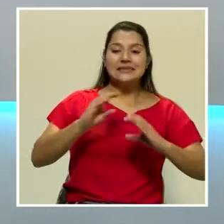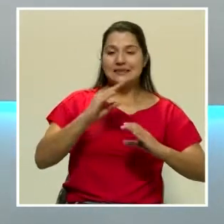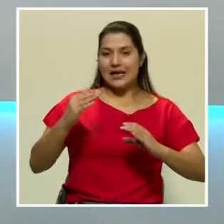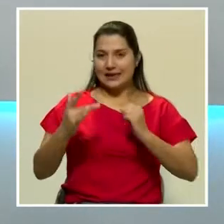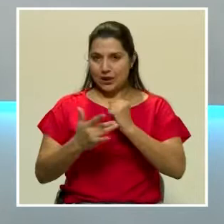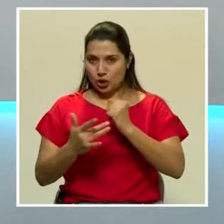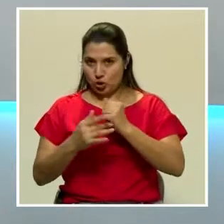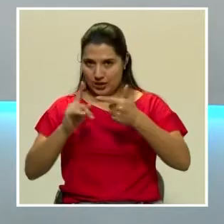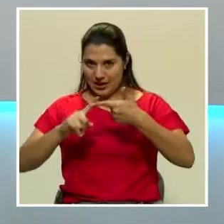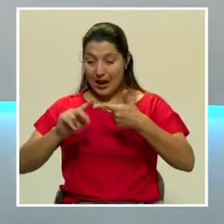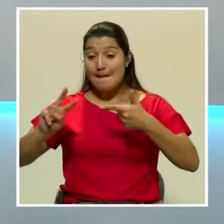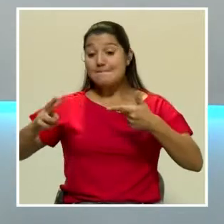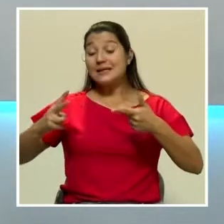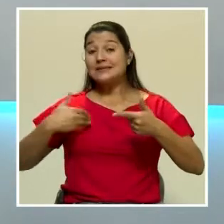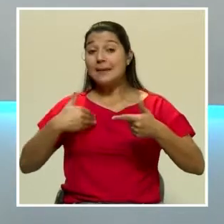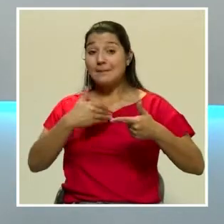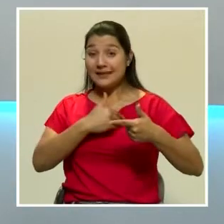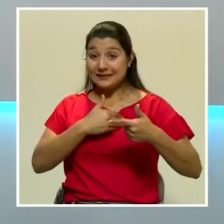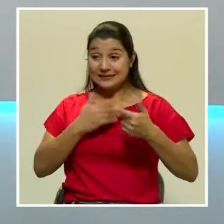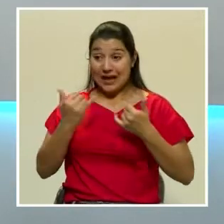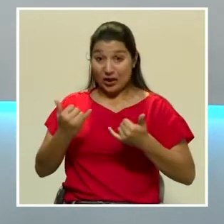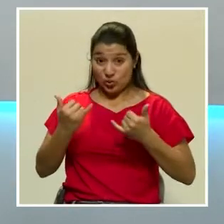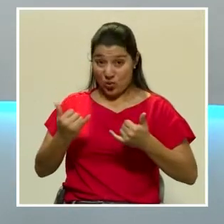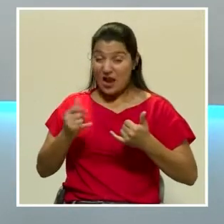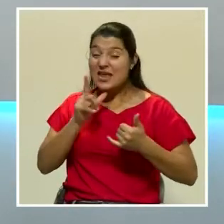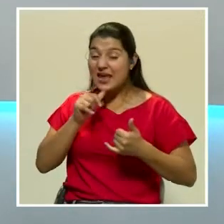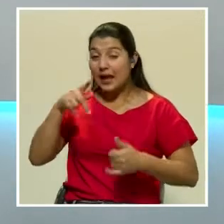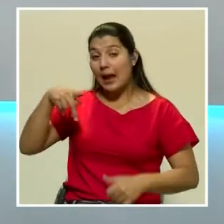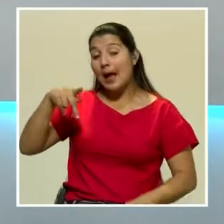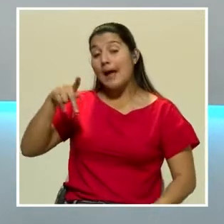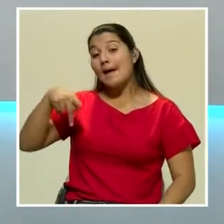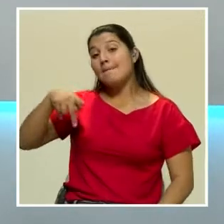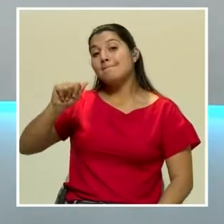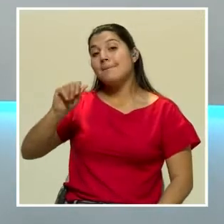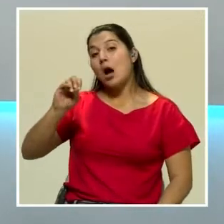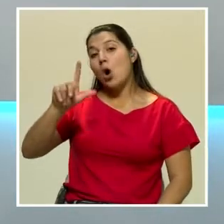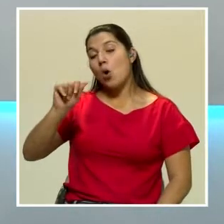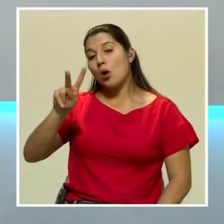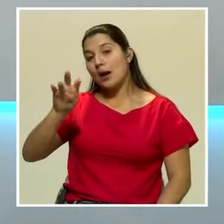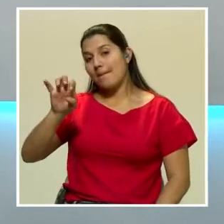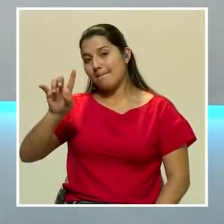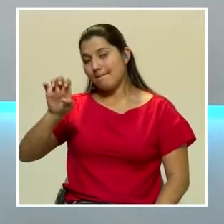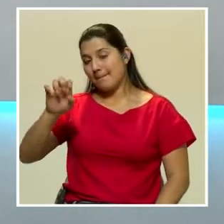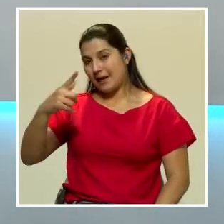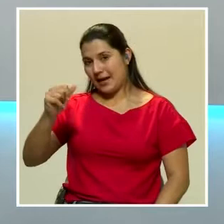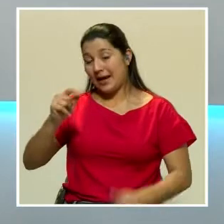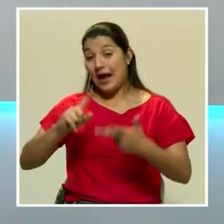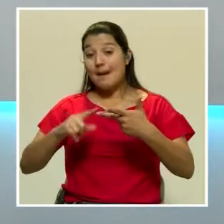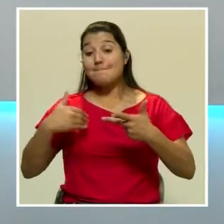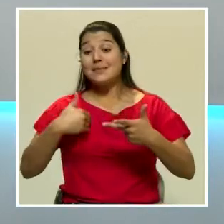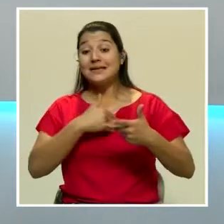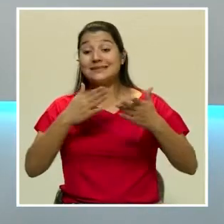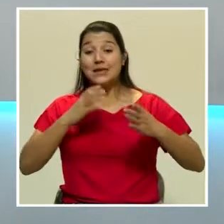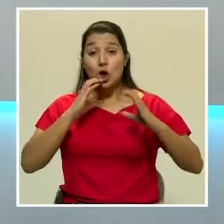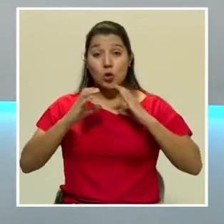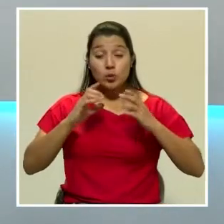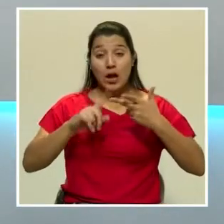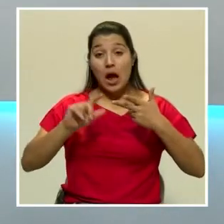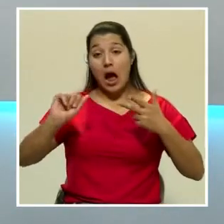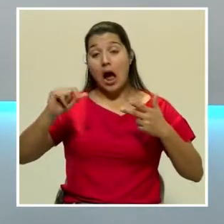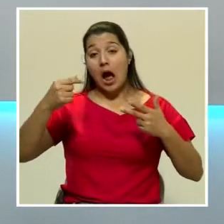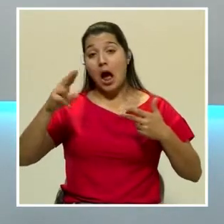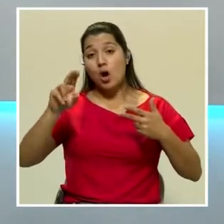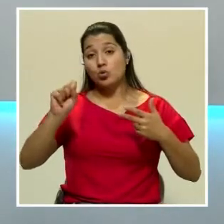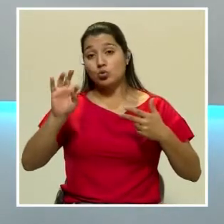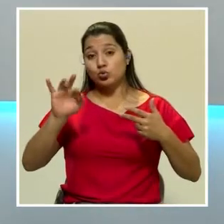de esta misma cartera, Paola Vega, y el cargo de Ministerio de la Comunicación lo asumirá Agustín Castro. Esto es